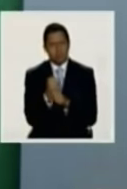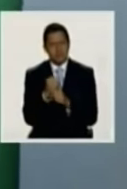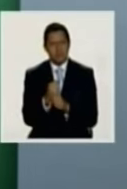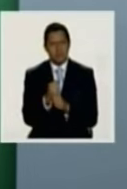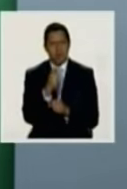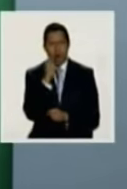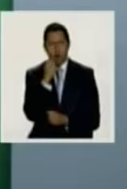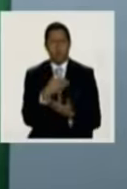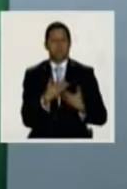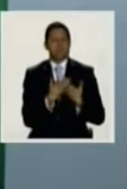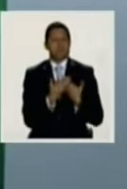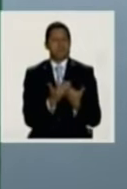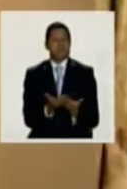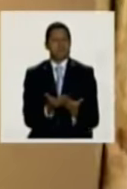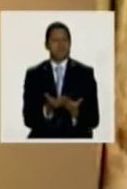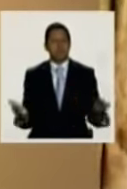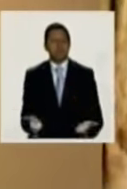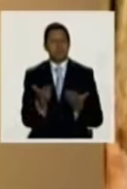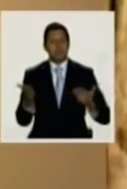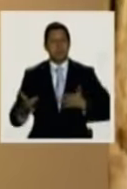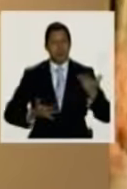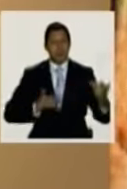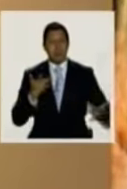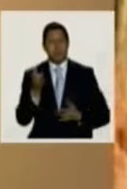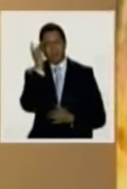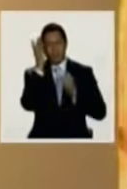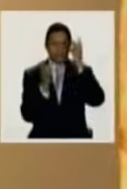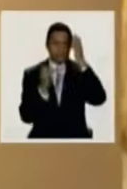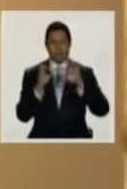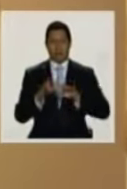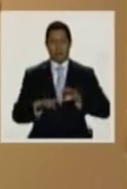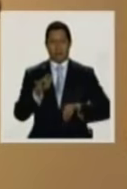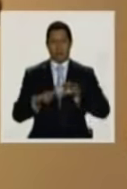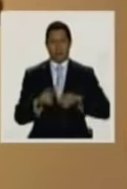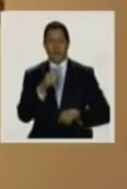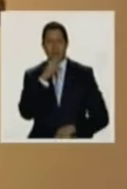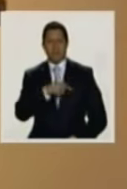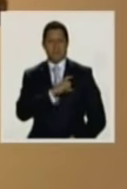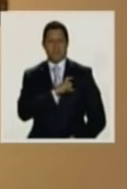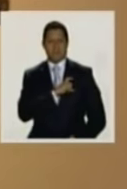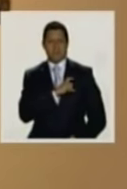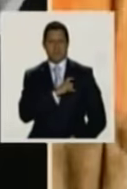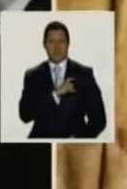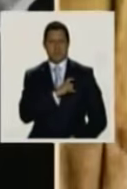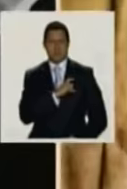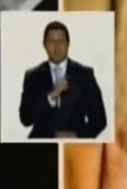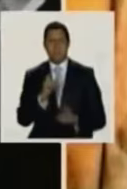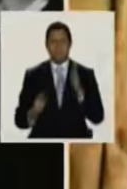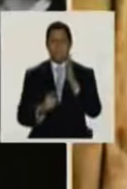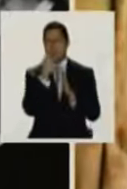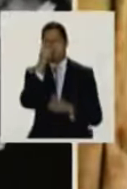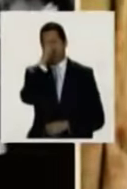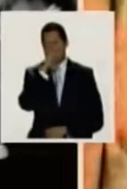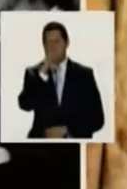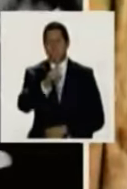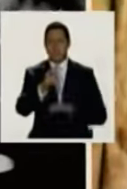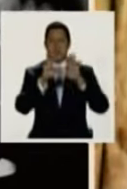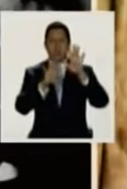un eminente novelista y estimular la actividad creadora de los escritores de habla castellana. Entregó por primera vez en el